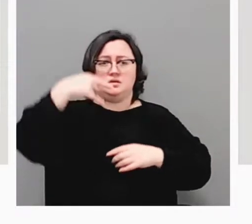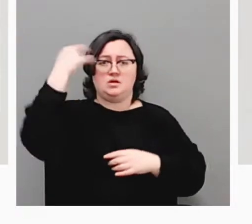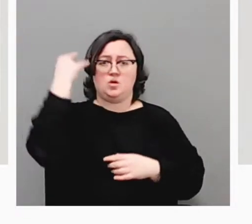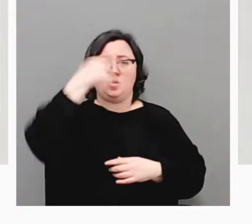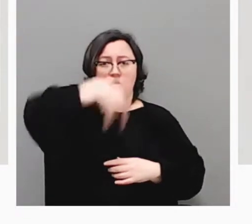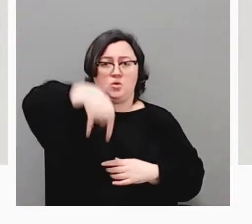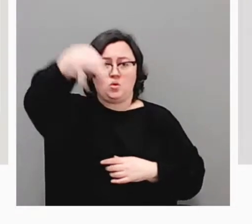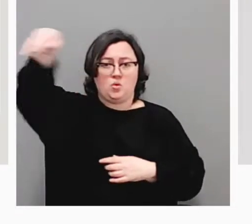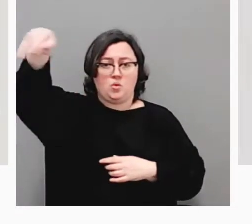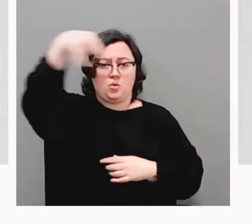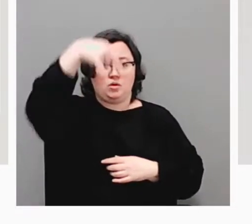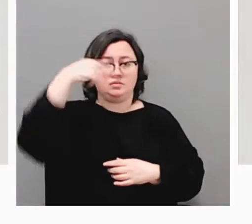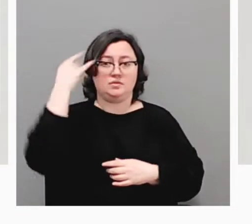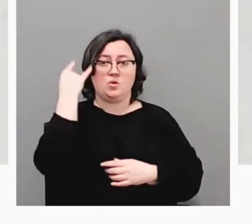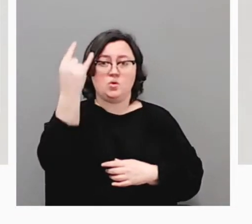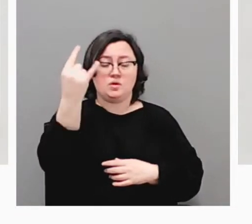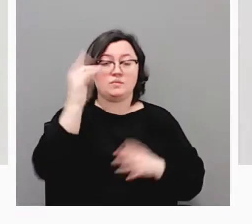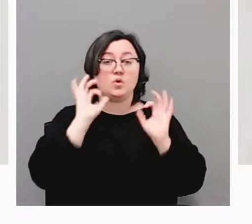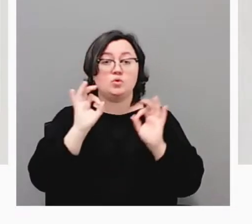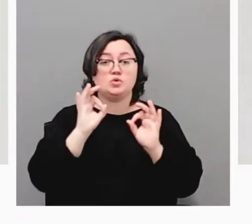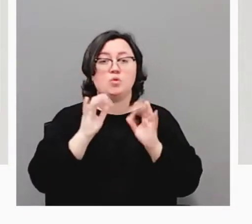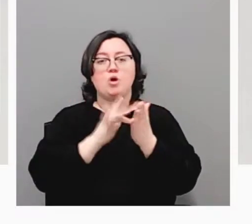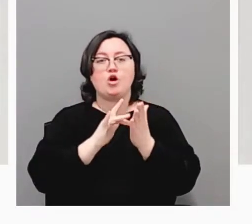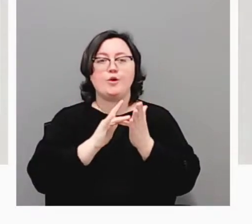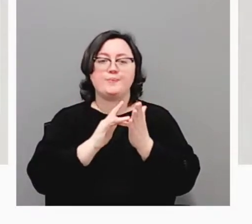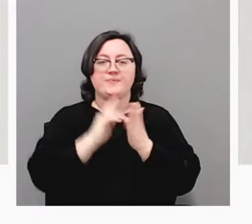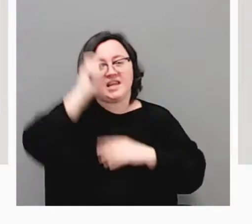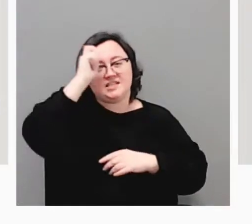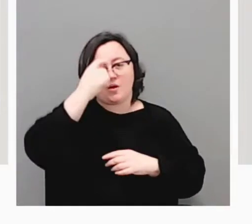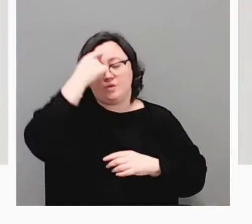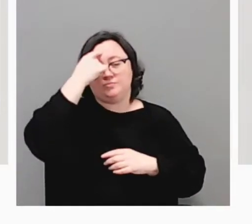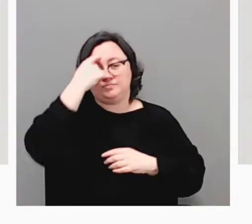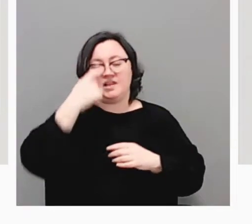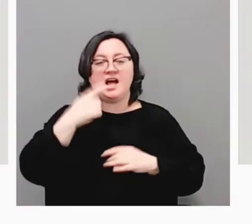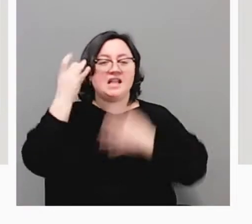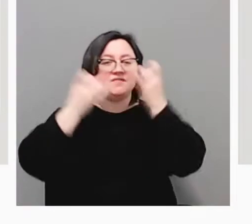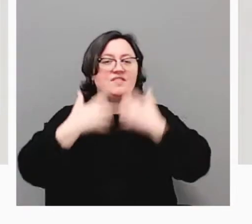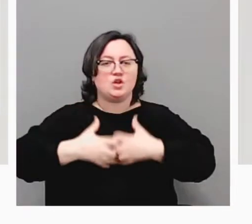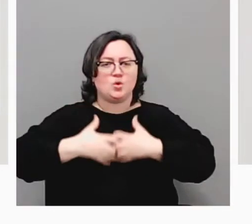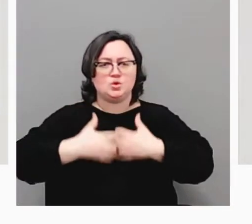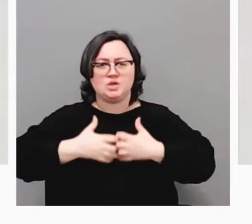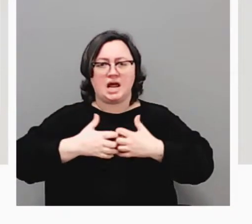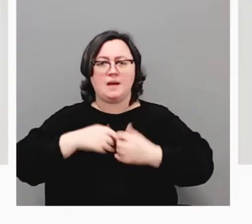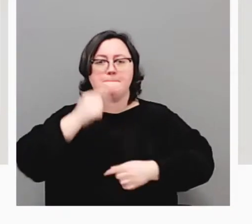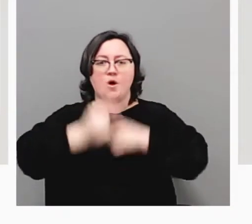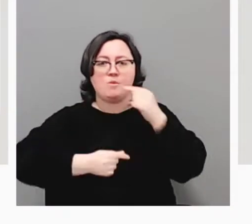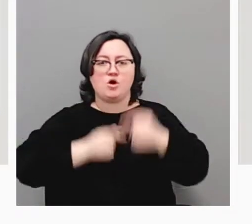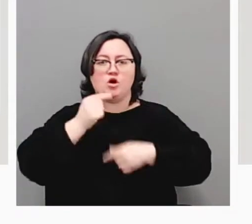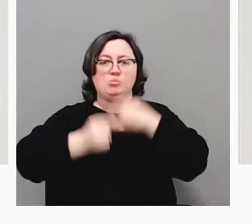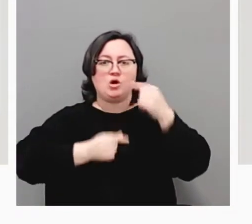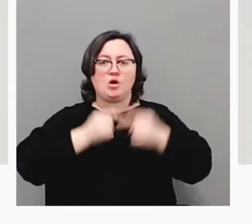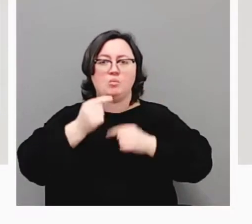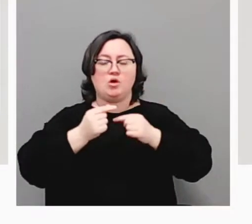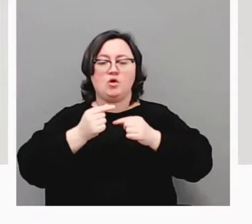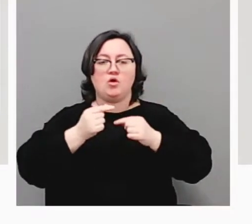¿no? Ese guiño a la actividad industrial que vaya poco a poco quedando